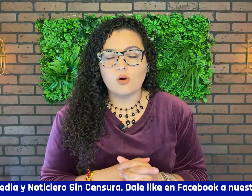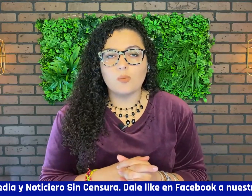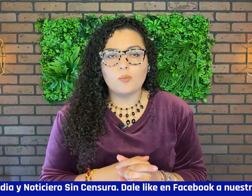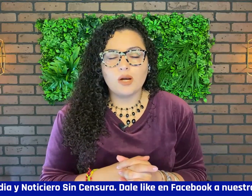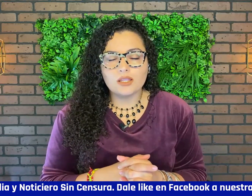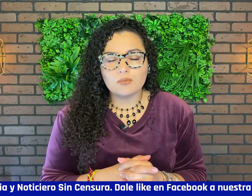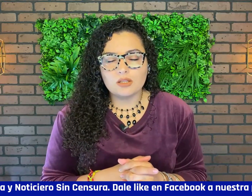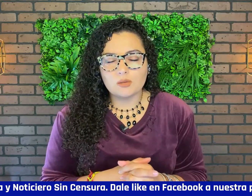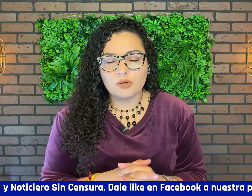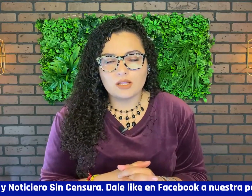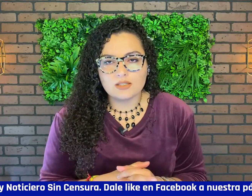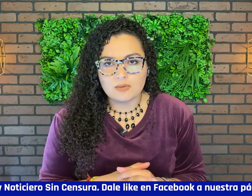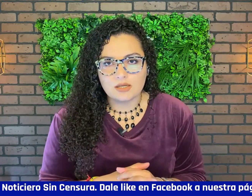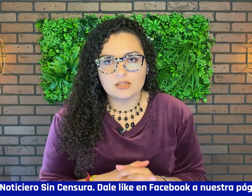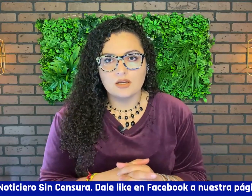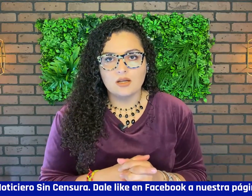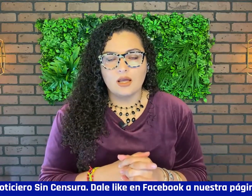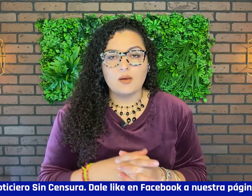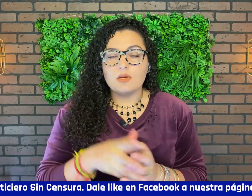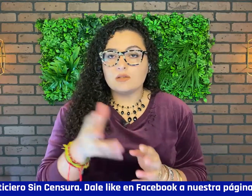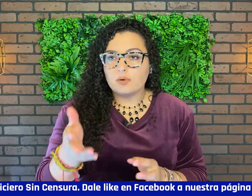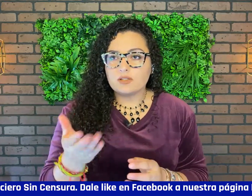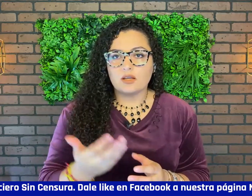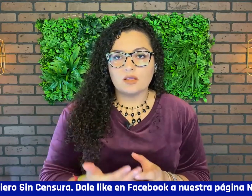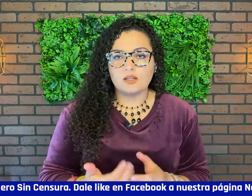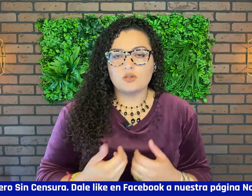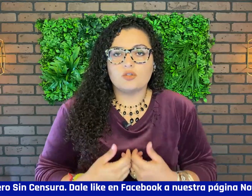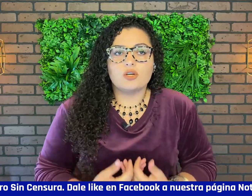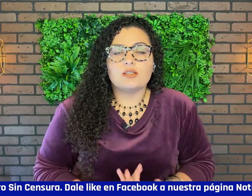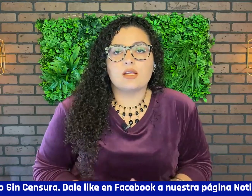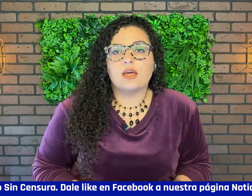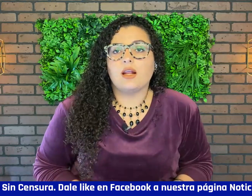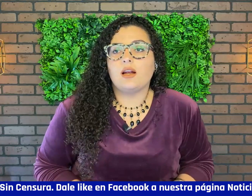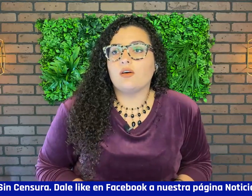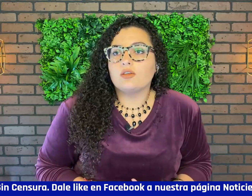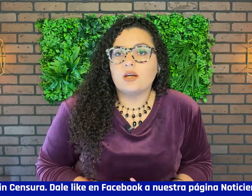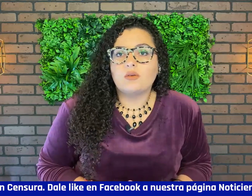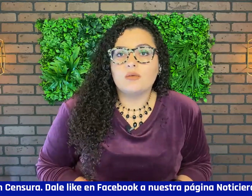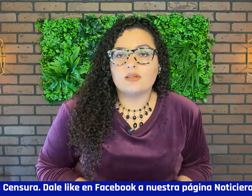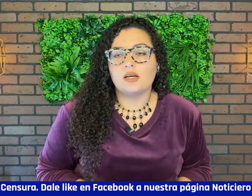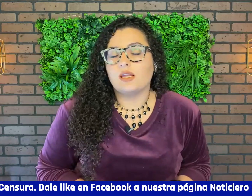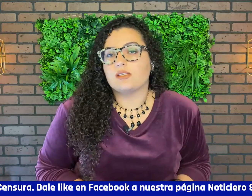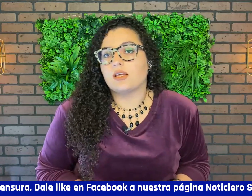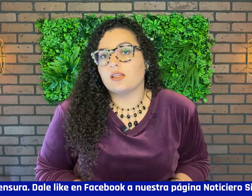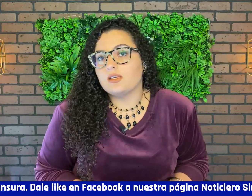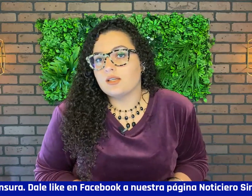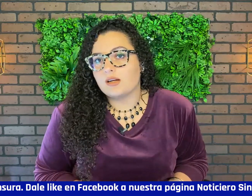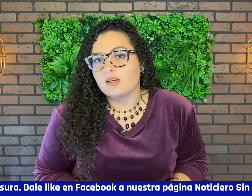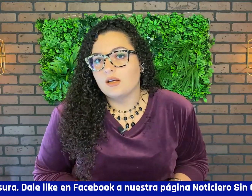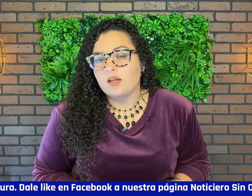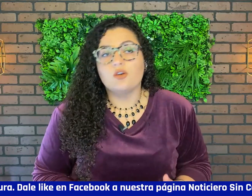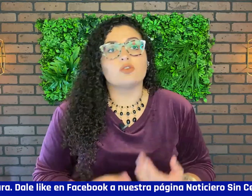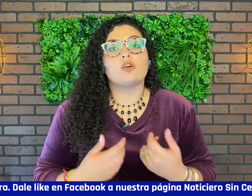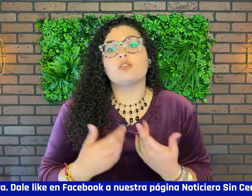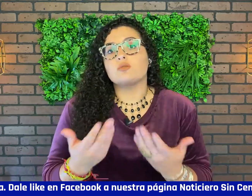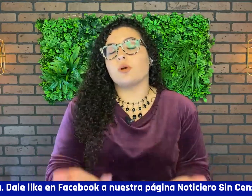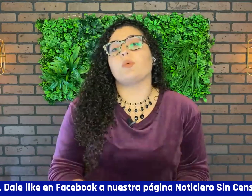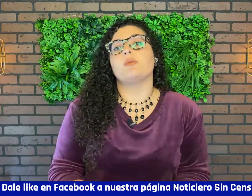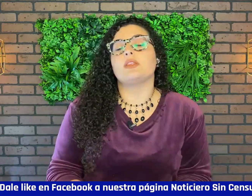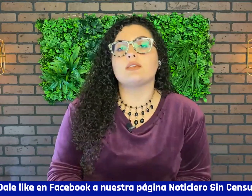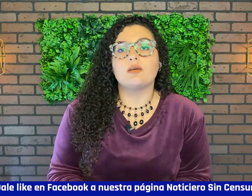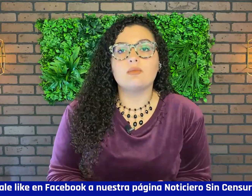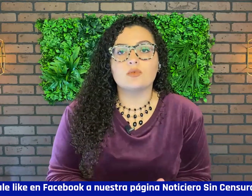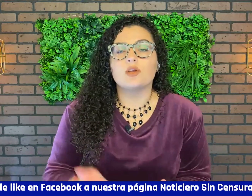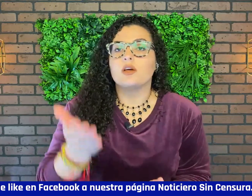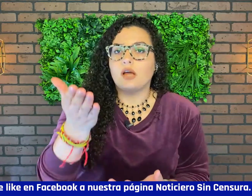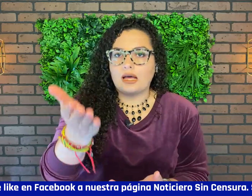son completamente predecibles. El mismo presidente ha dicho, yo ni siquiera leo ya el Universal y ya sé qué dicen. Nosotros